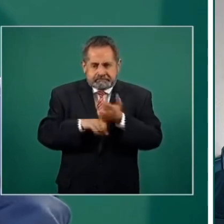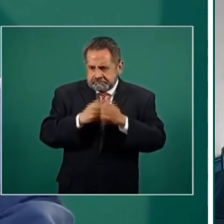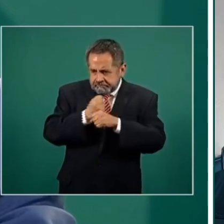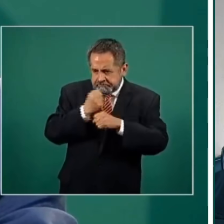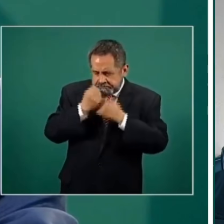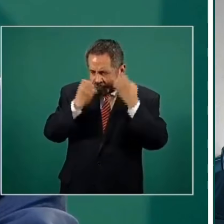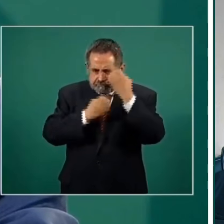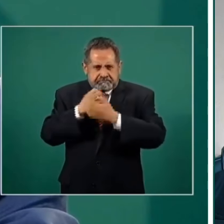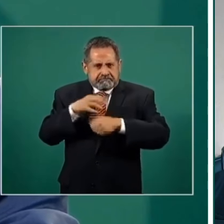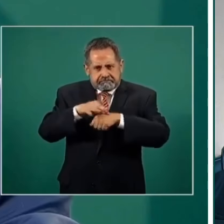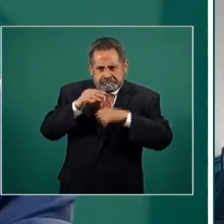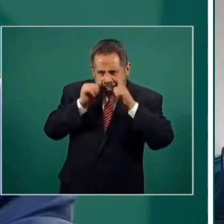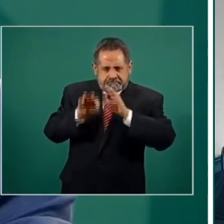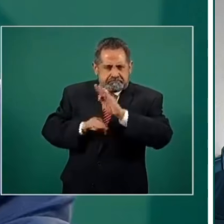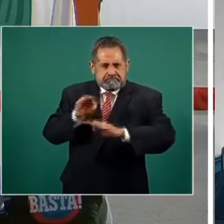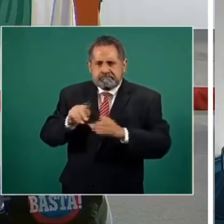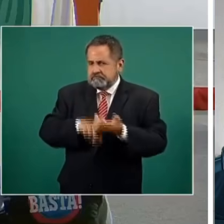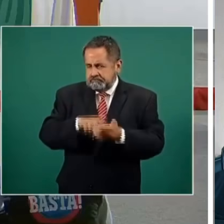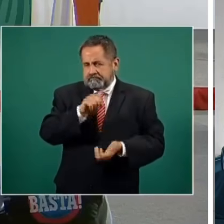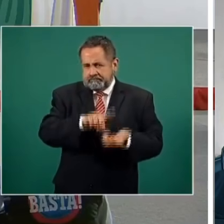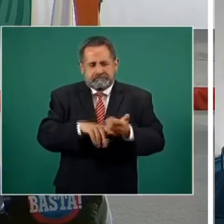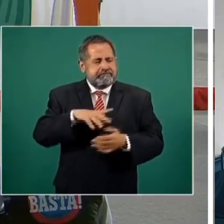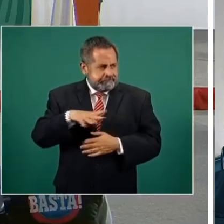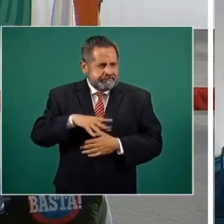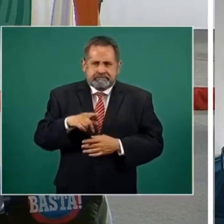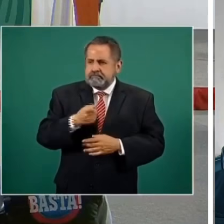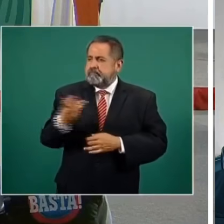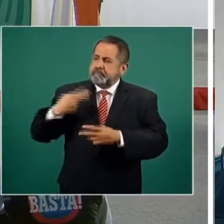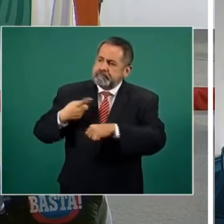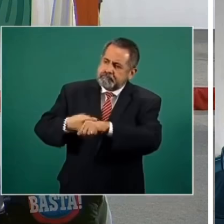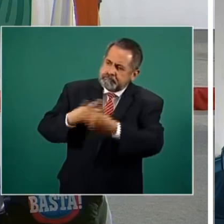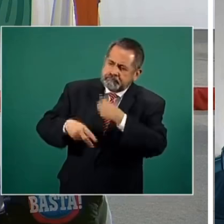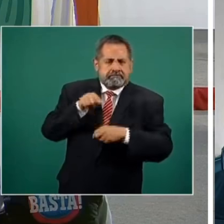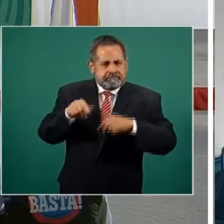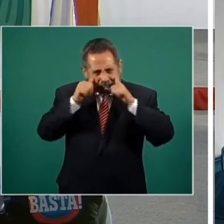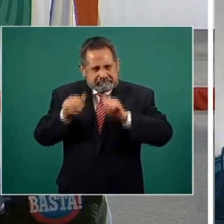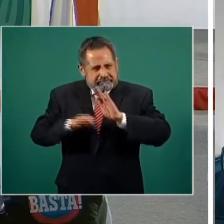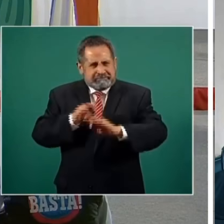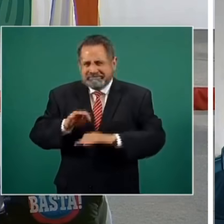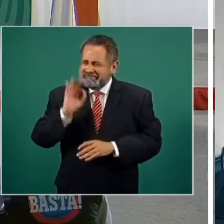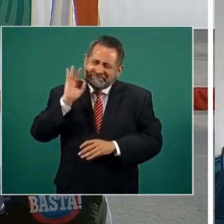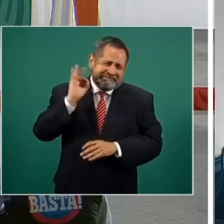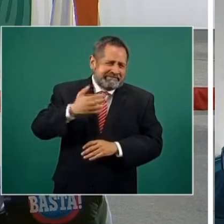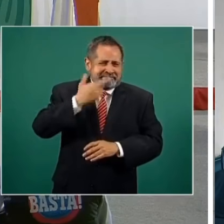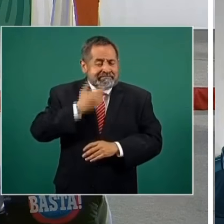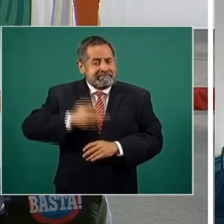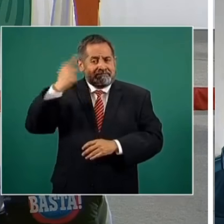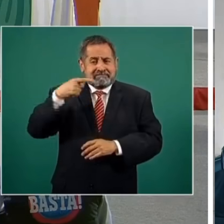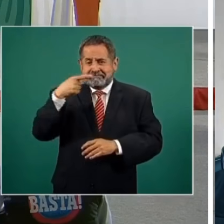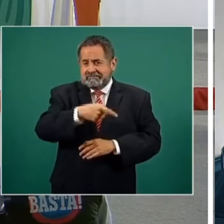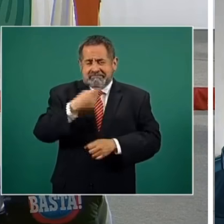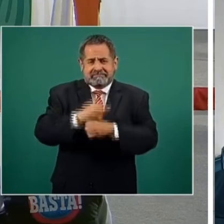prácticas médicas, se atiende a enfermos, pero es de lo mejor.